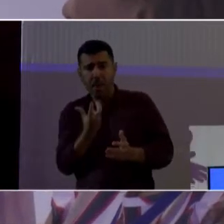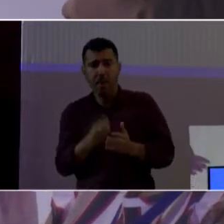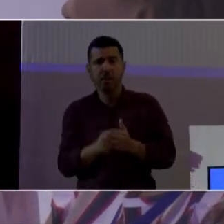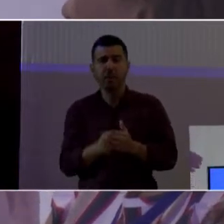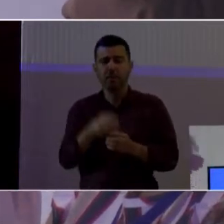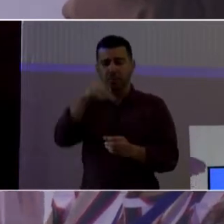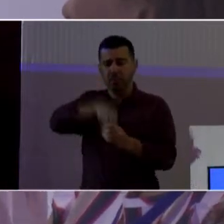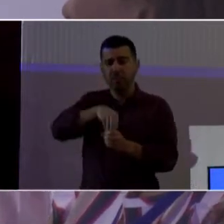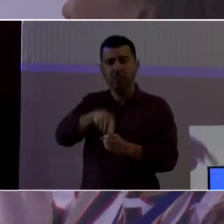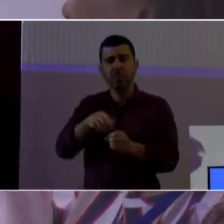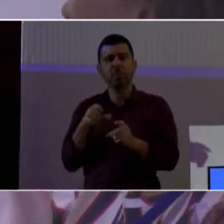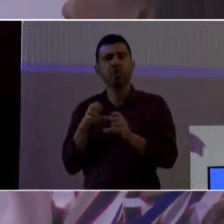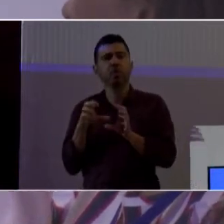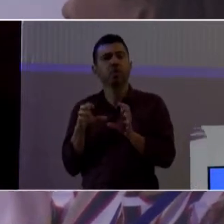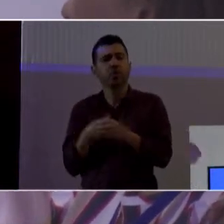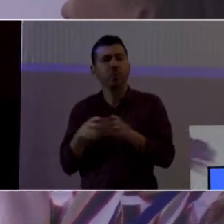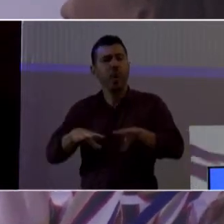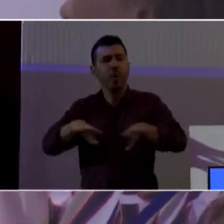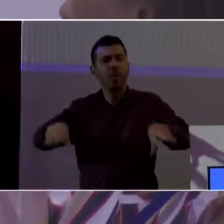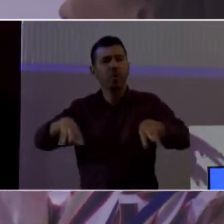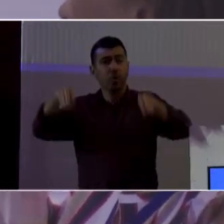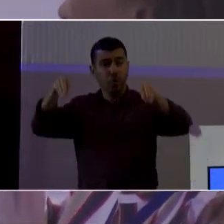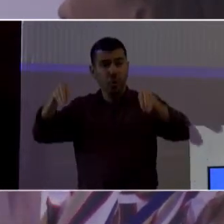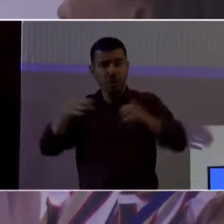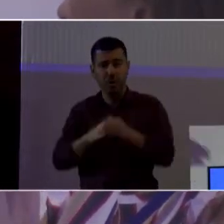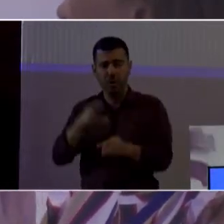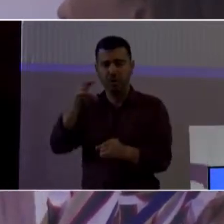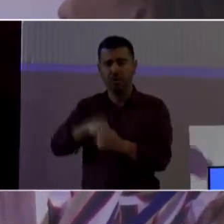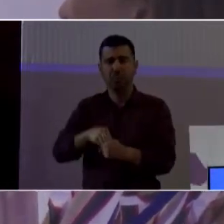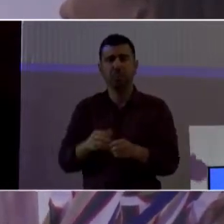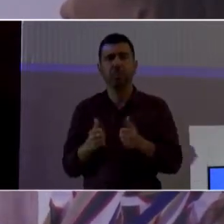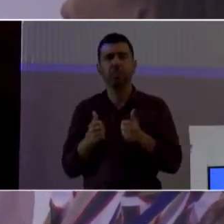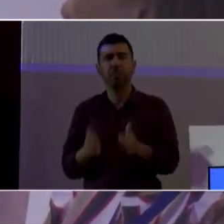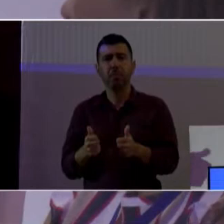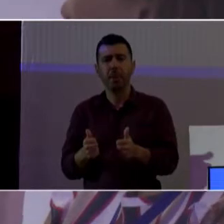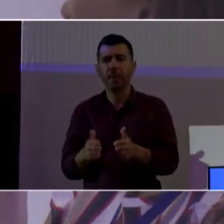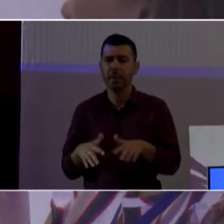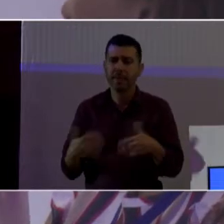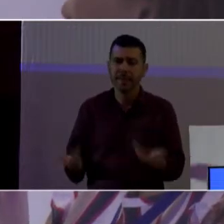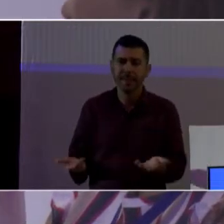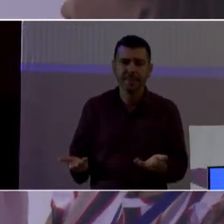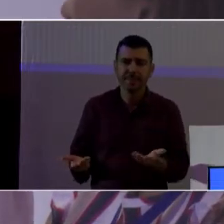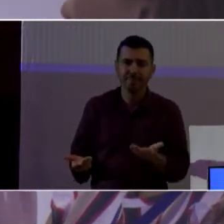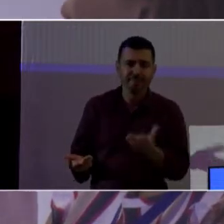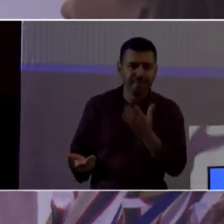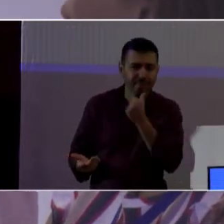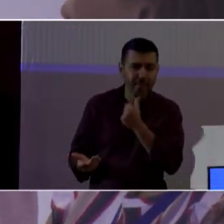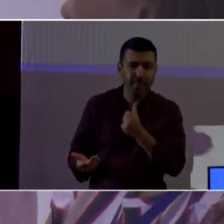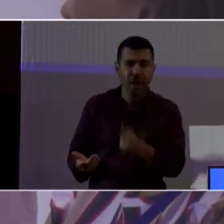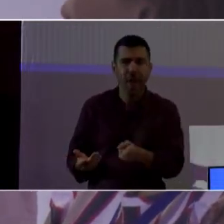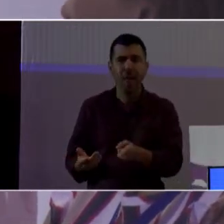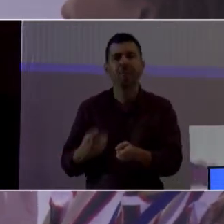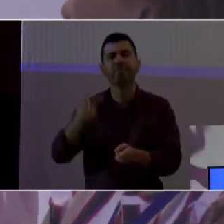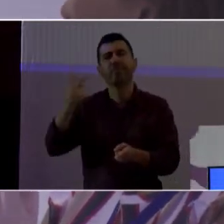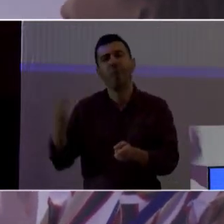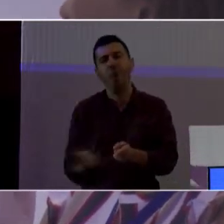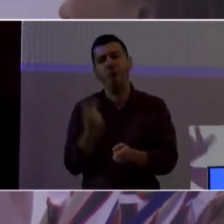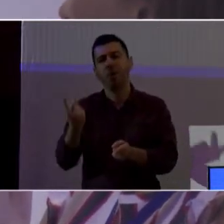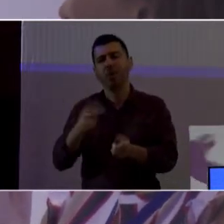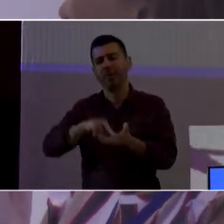la sociedad en la que estamos viviendo, pues son personas que van a terminar o volviendo a lo que hicieron en algún